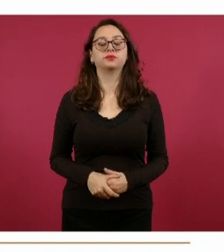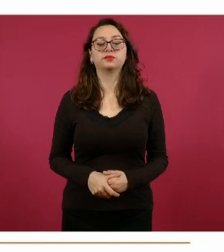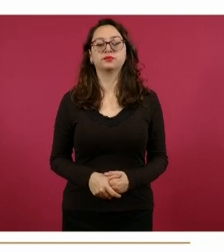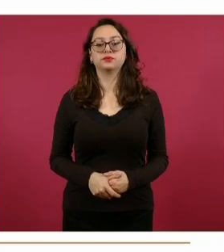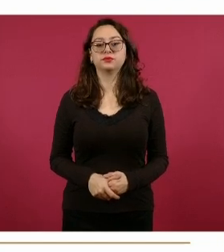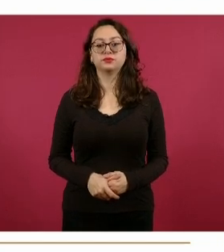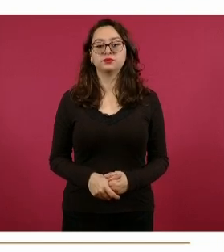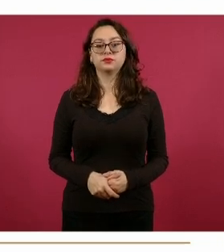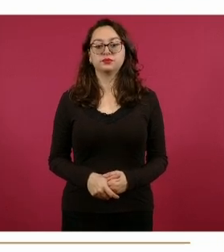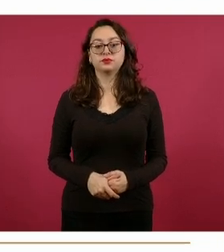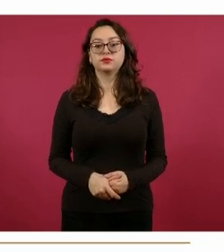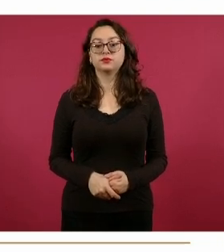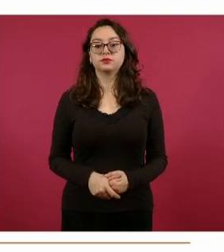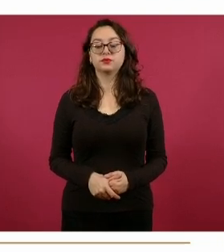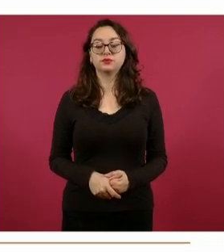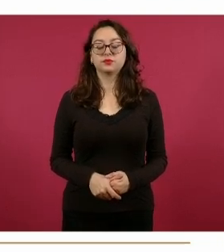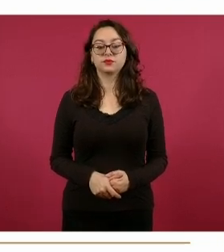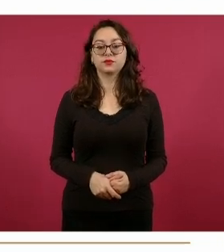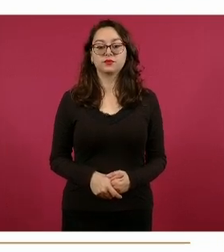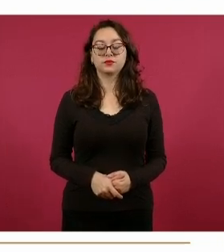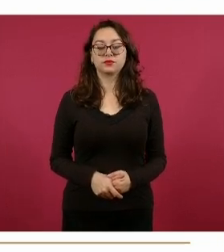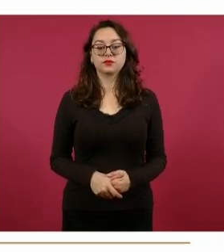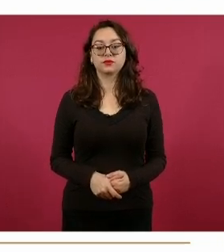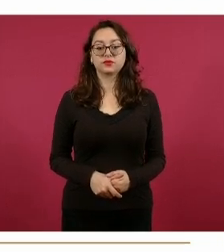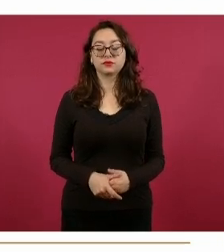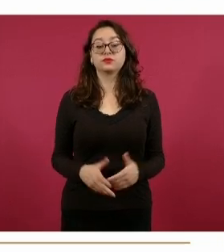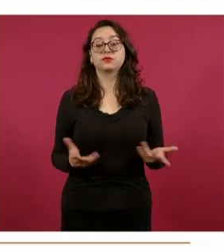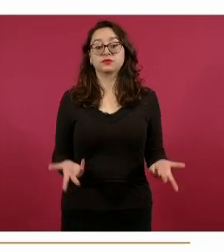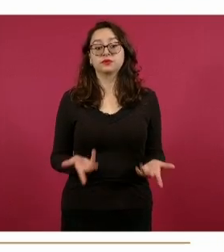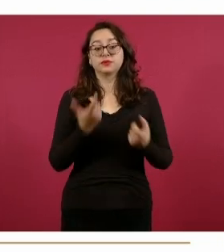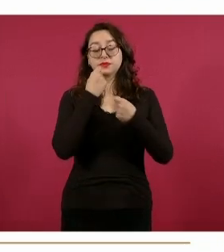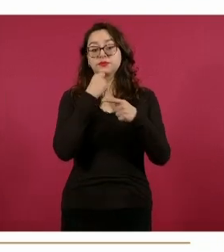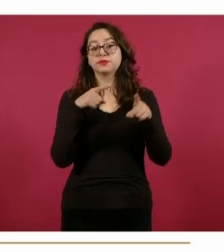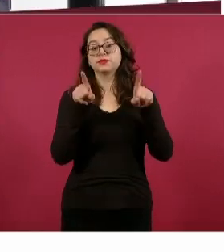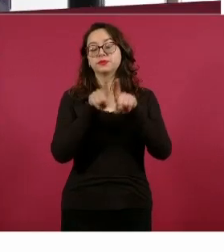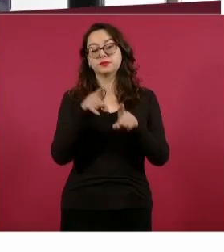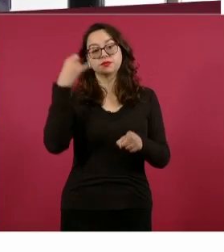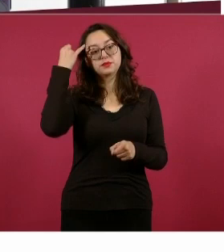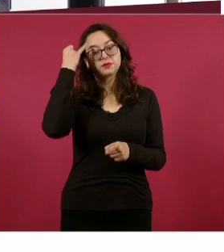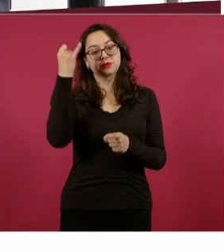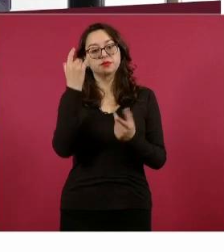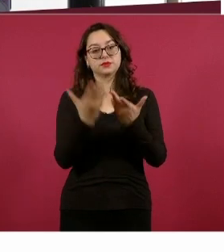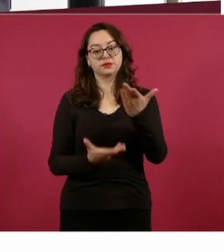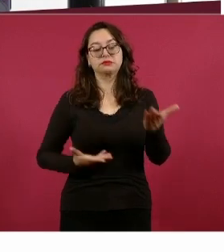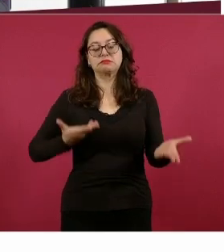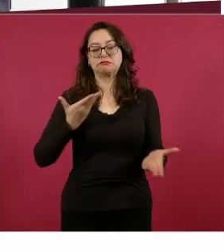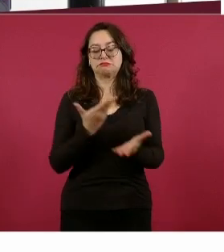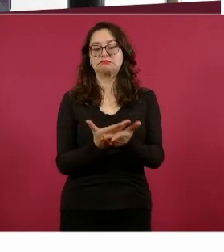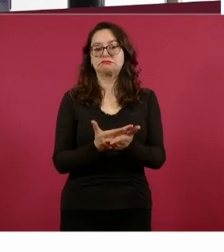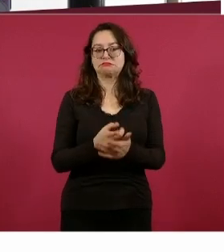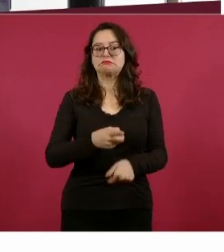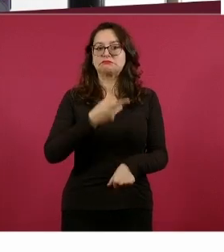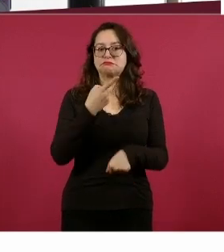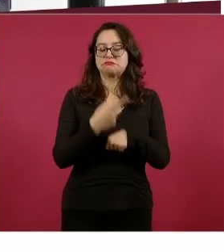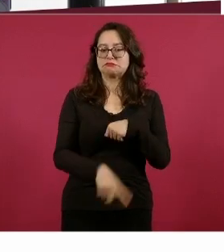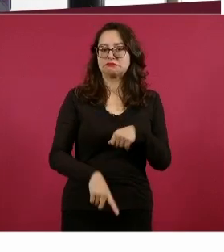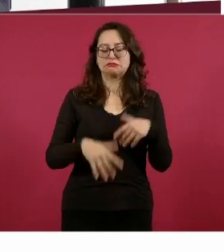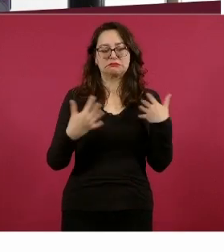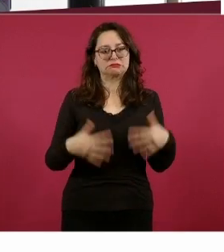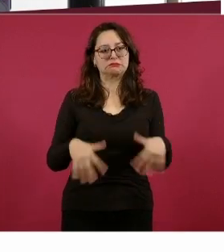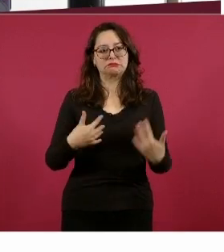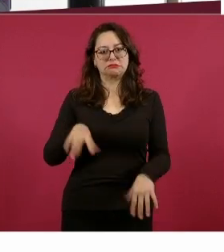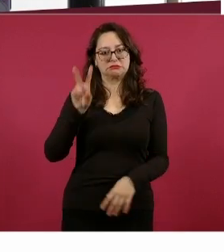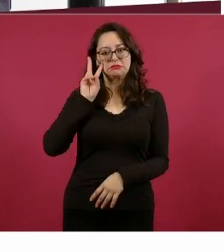Siguiente, por favor. Adicionalmente, la propuesta de reforma también atiende una grave problemática de salud pública que el Estado mexicano ha